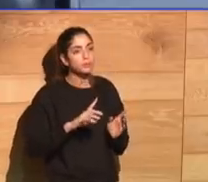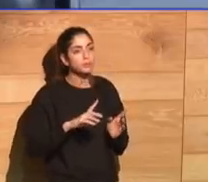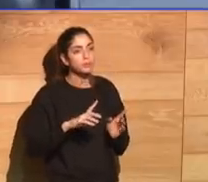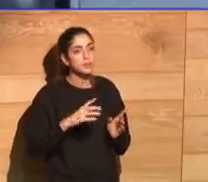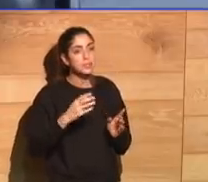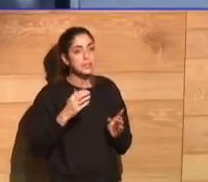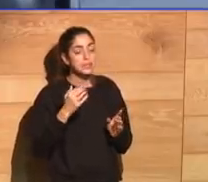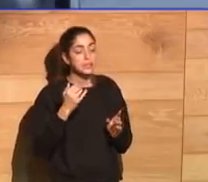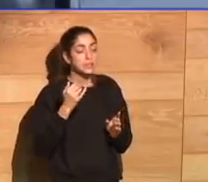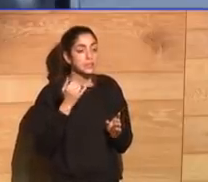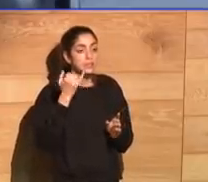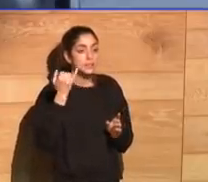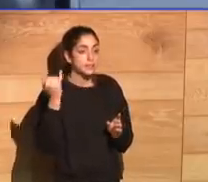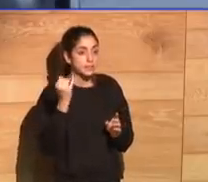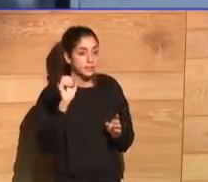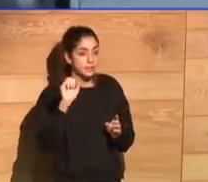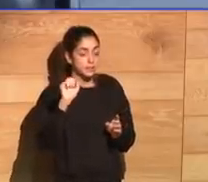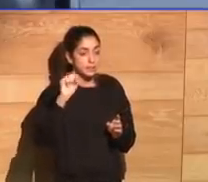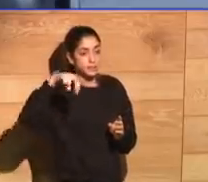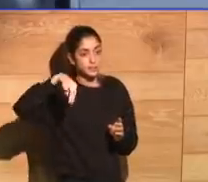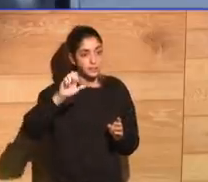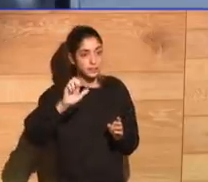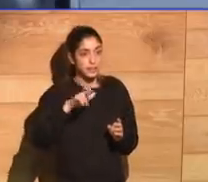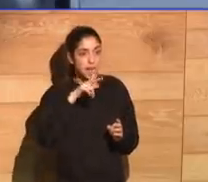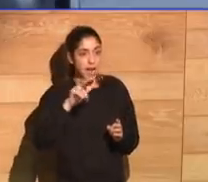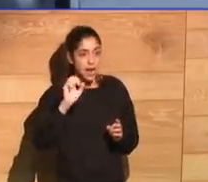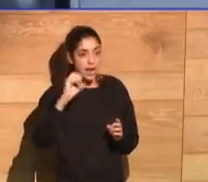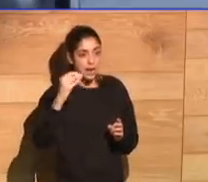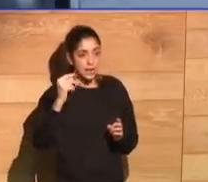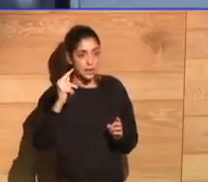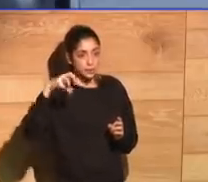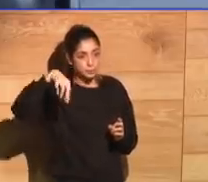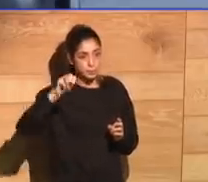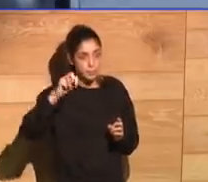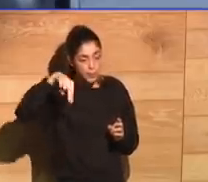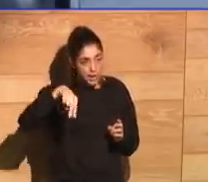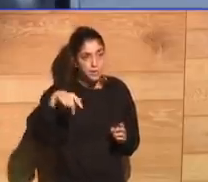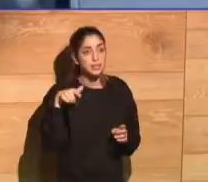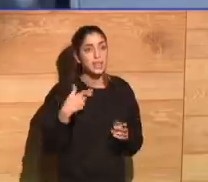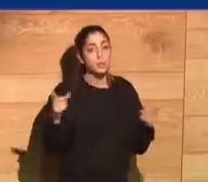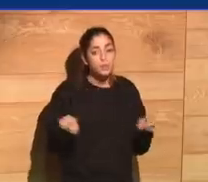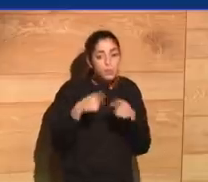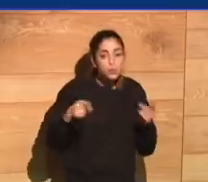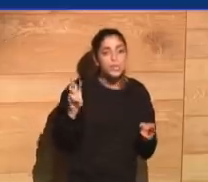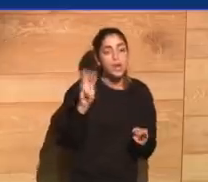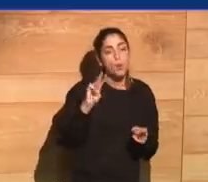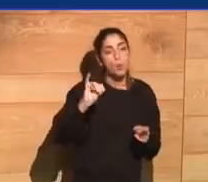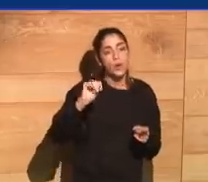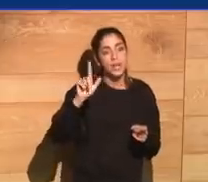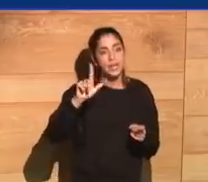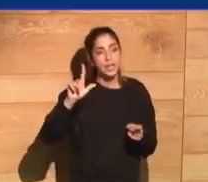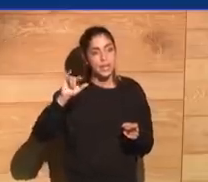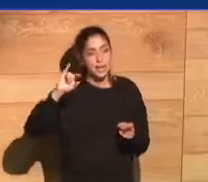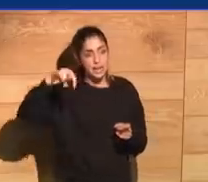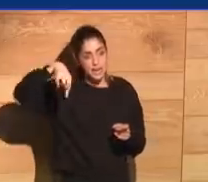Gene Hackman y sobre todo su drugo, sí. Efectivamente Ned Beatty, hasta la música de Williams empieza a... Sí,